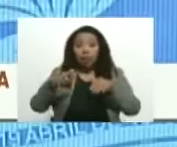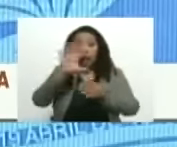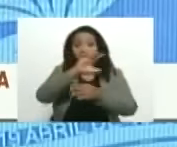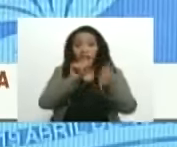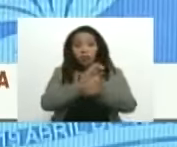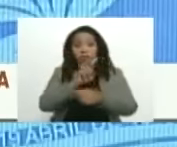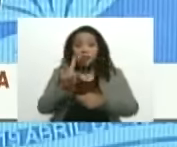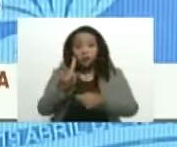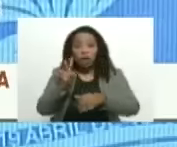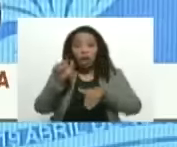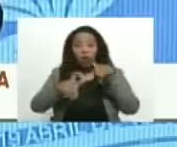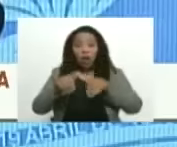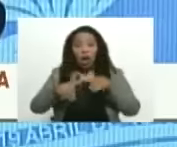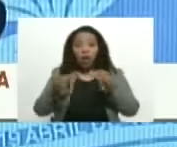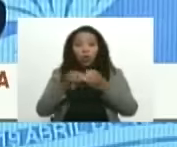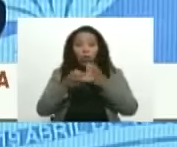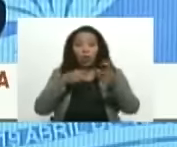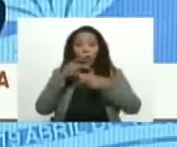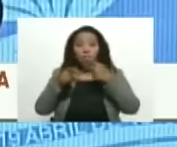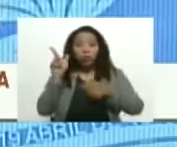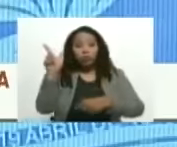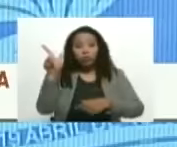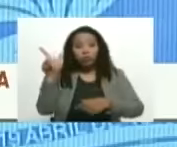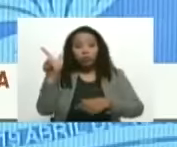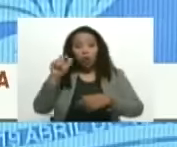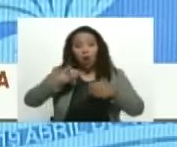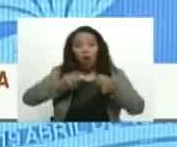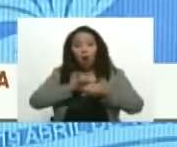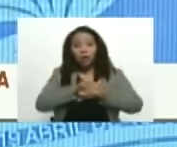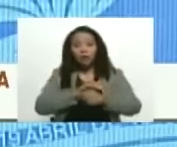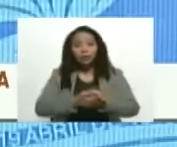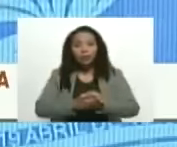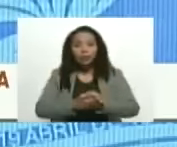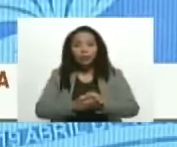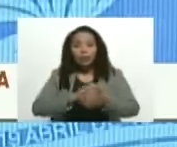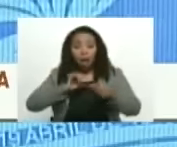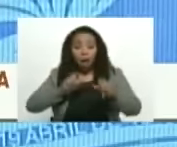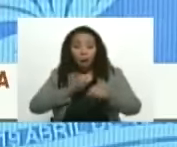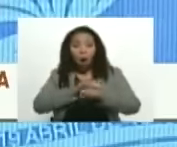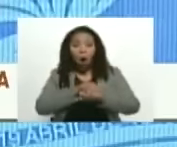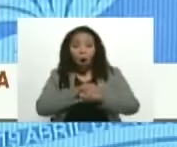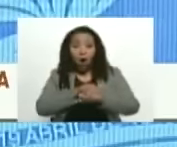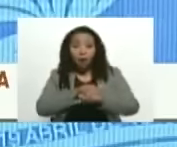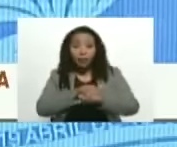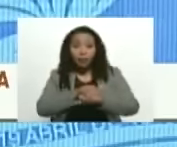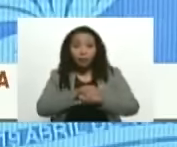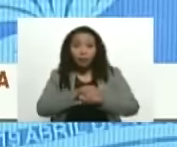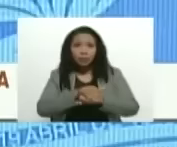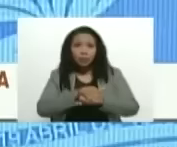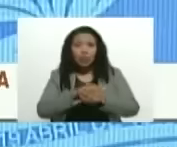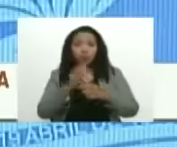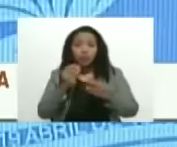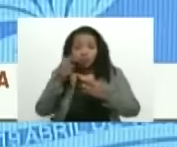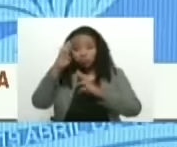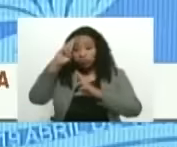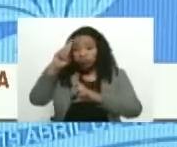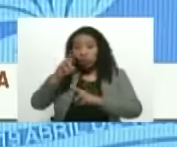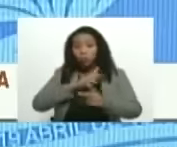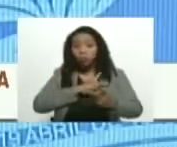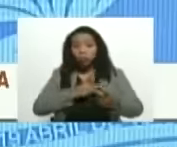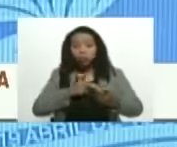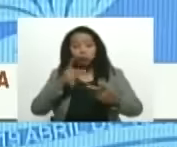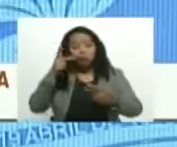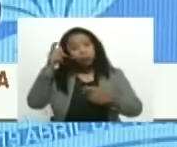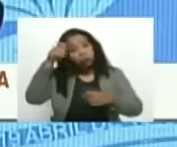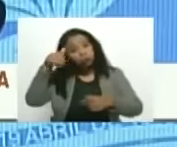vicepresidente electoral del Partido Socialista Unido de Venezuela, Jorge Rodríguez. Y Jorge Rodríguez, jamás haríamos algo así, porque somos muy respetuosos de la voluntad del pueblo.